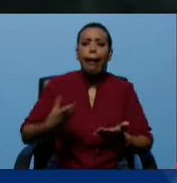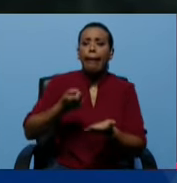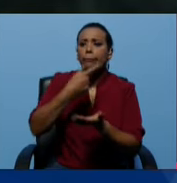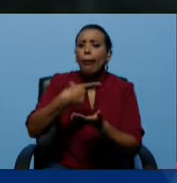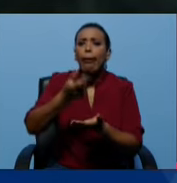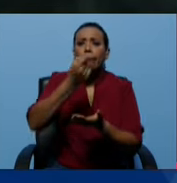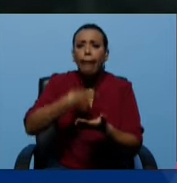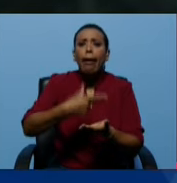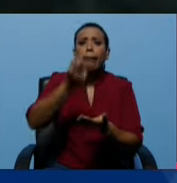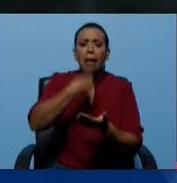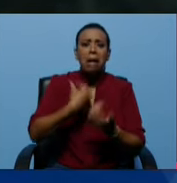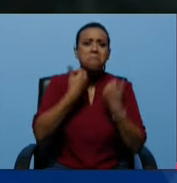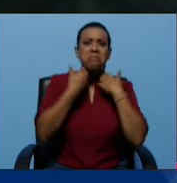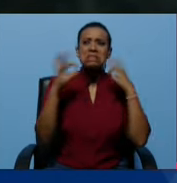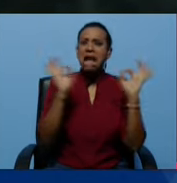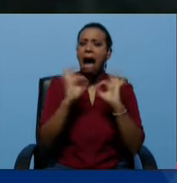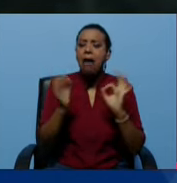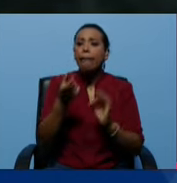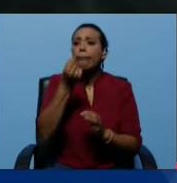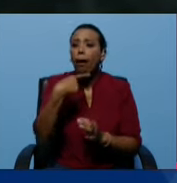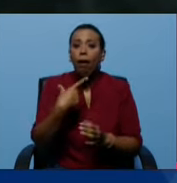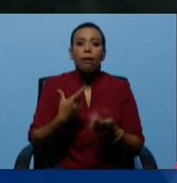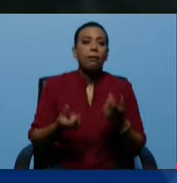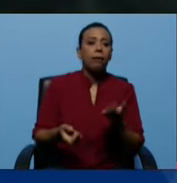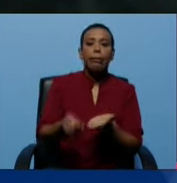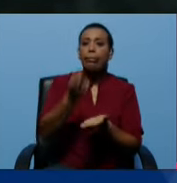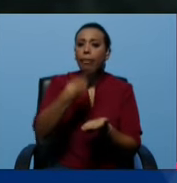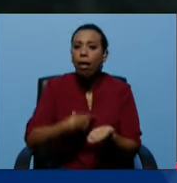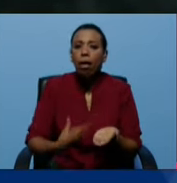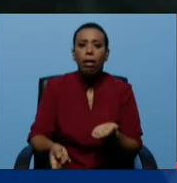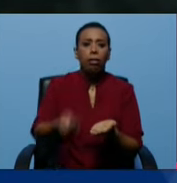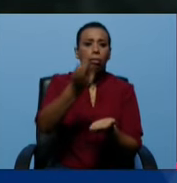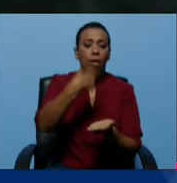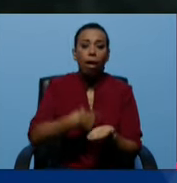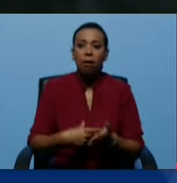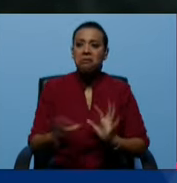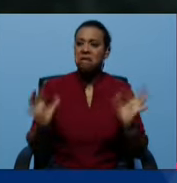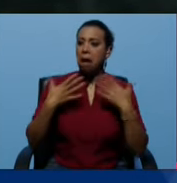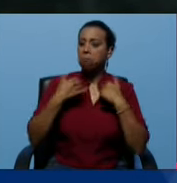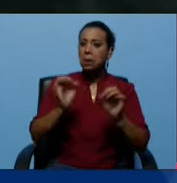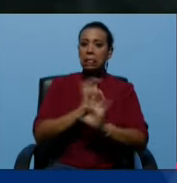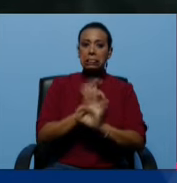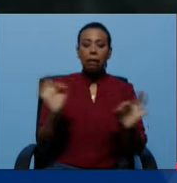Para que dependamos de la pastillita tal toda la vida.